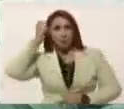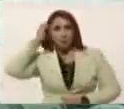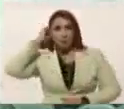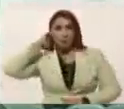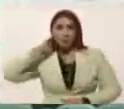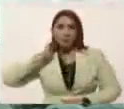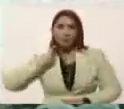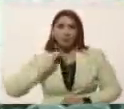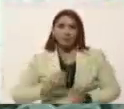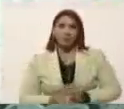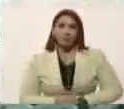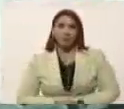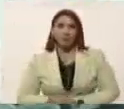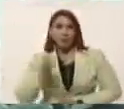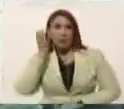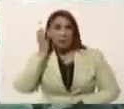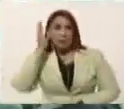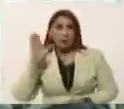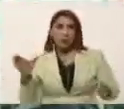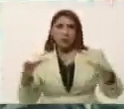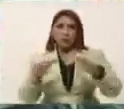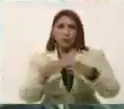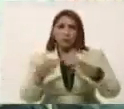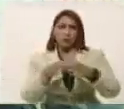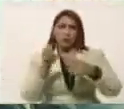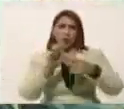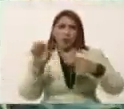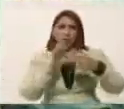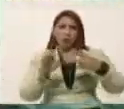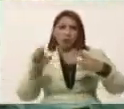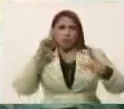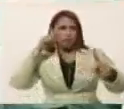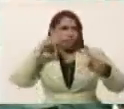creó el Comando Estratégico Operacional